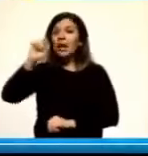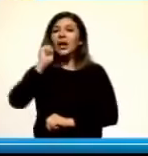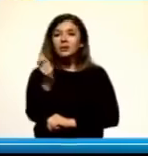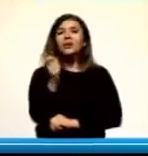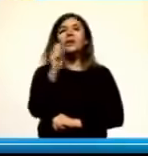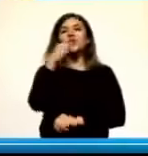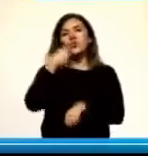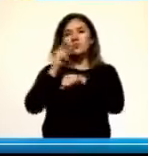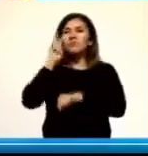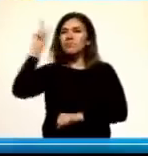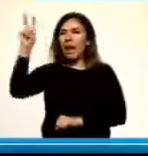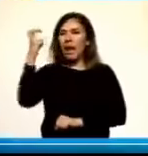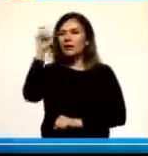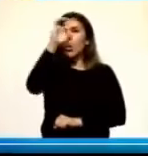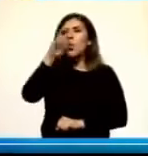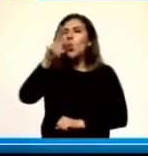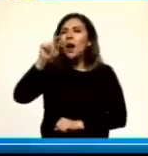497.